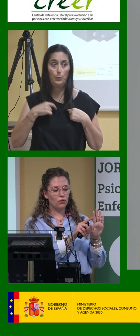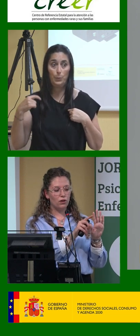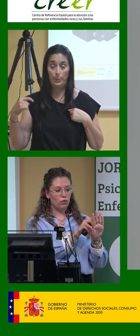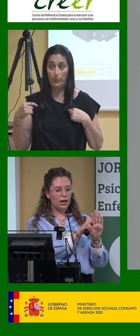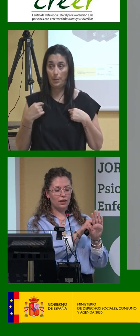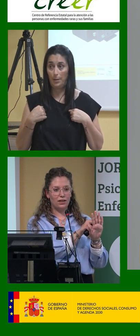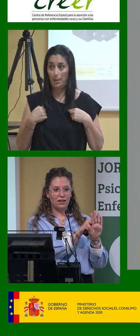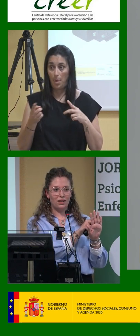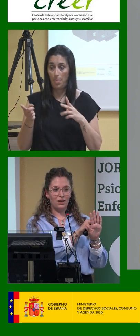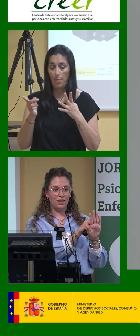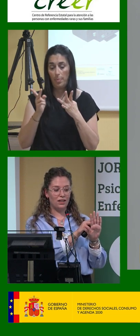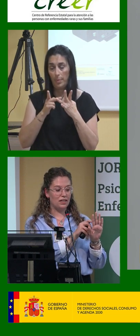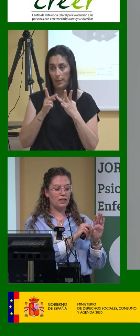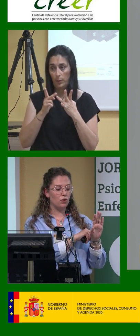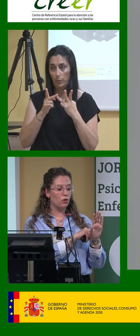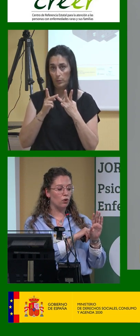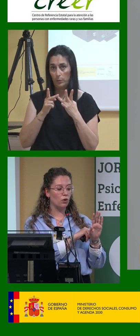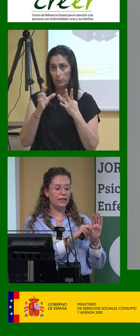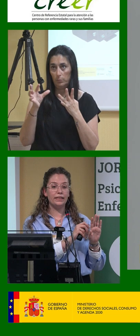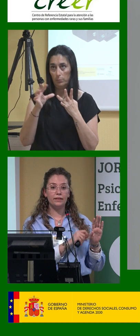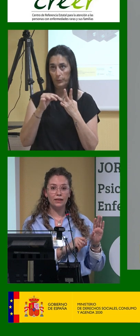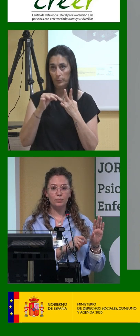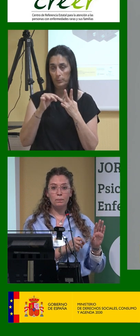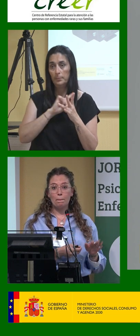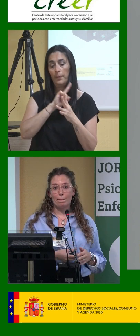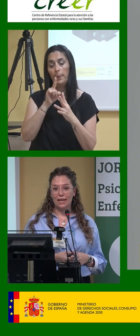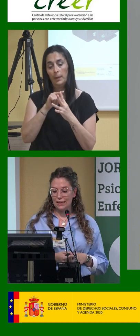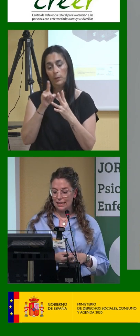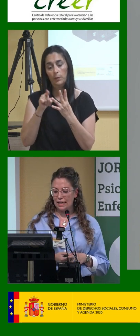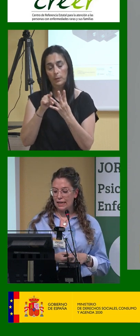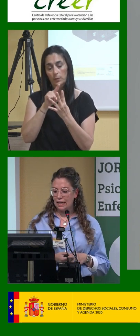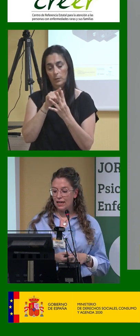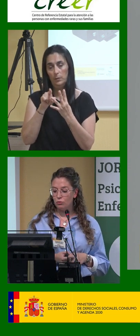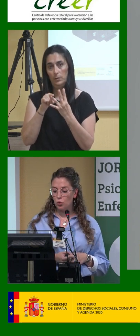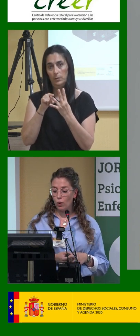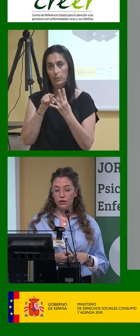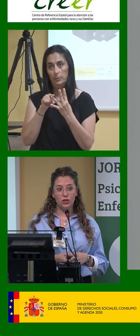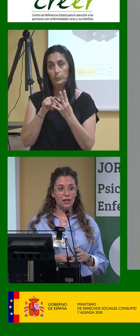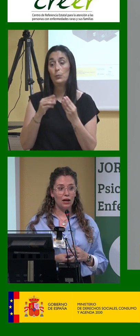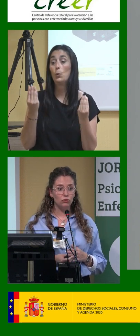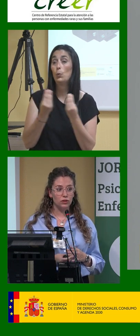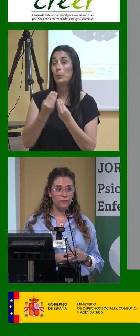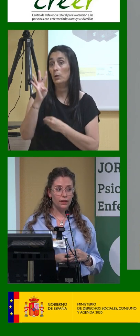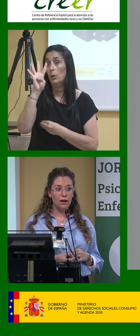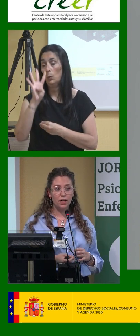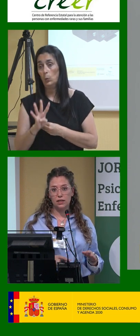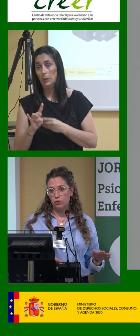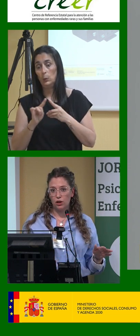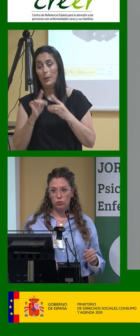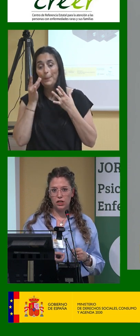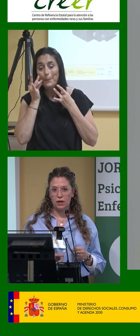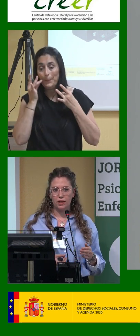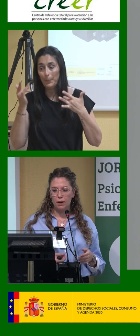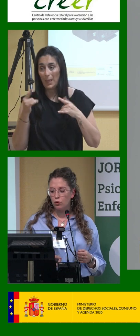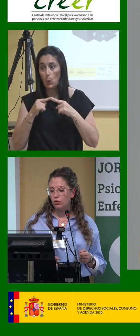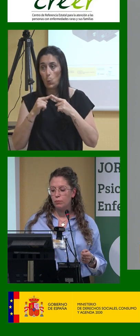en el dedo anular y en el dedo índice. El número 4 es el de la conductancia de la piel, que se ponía